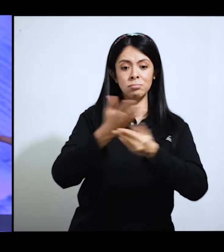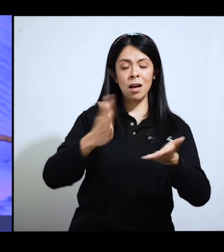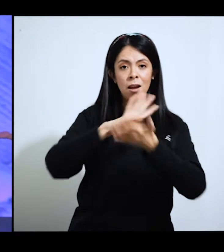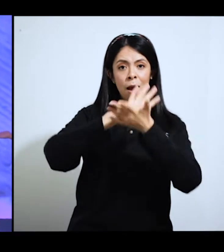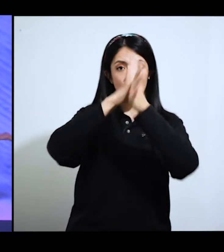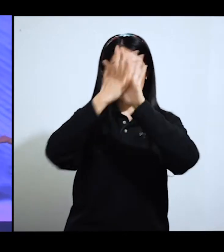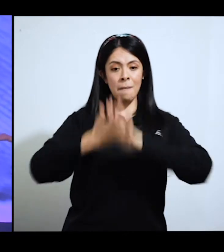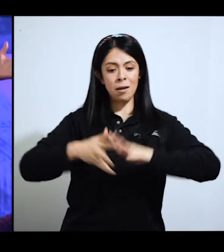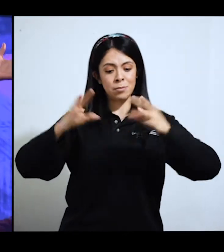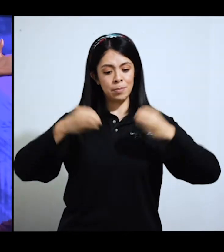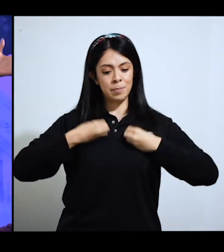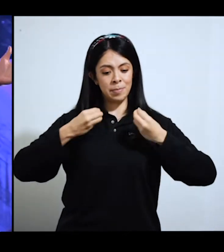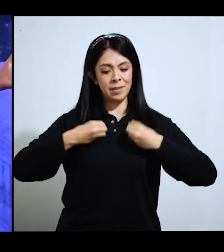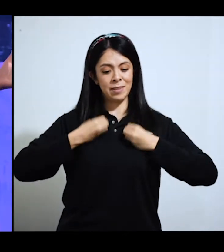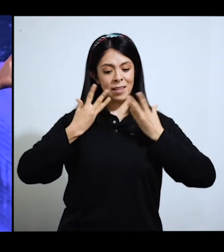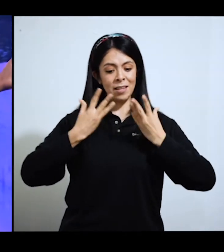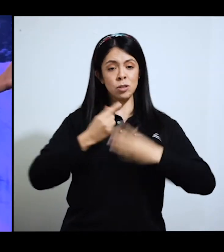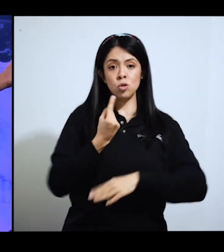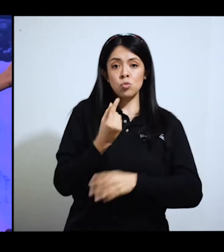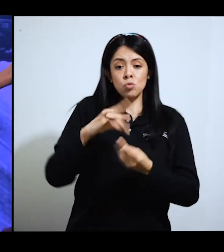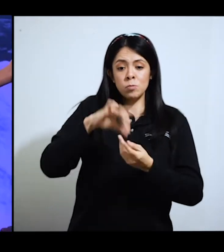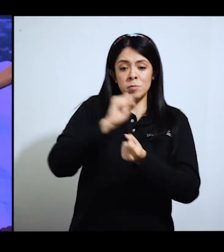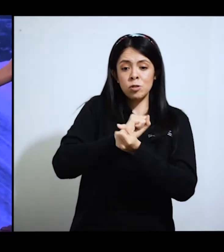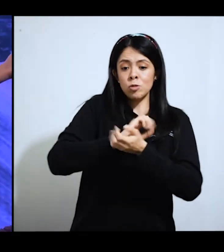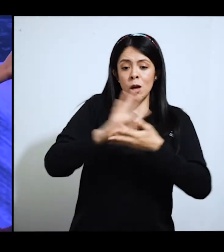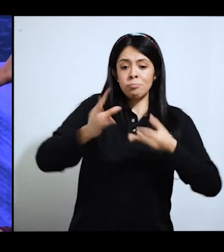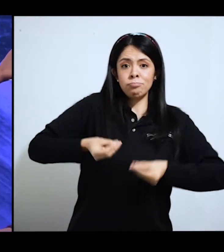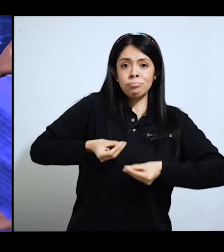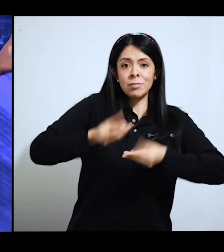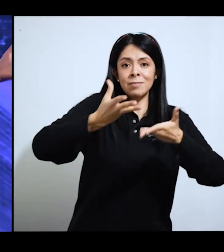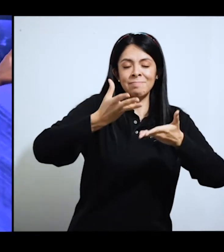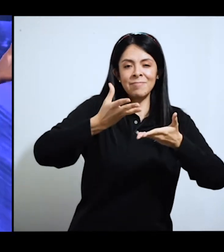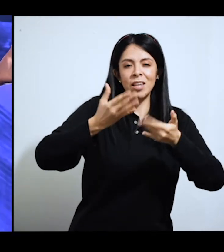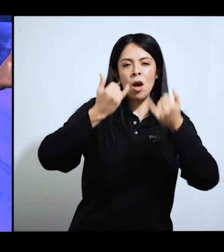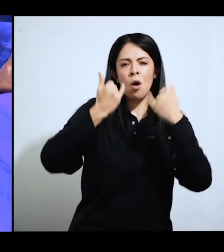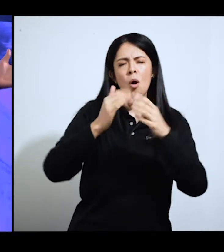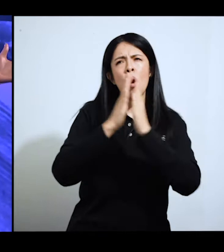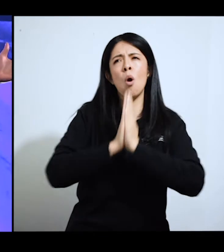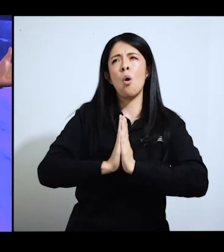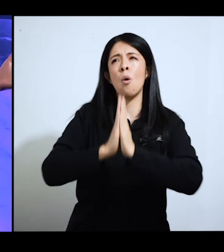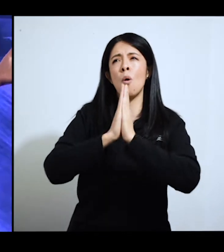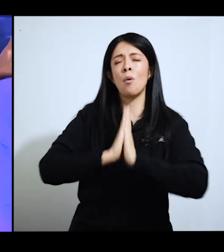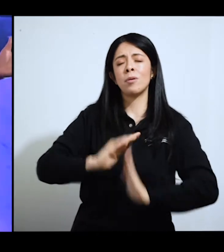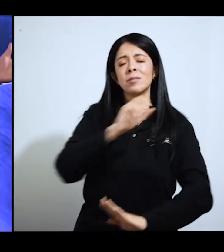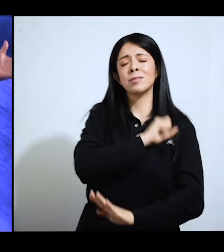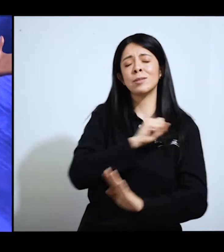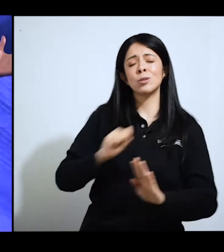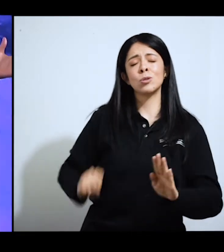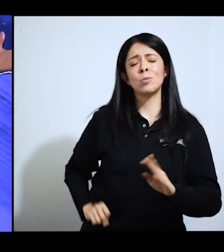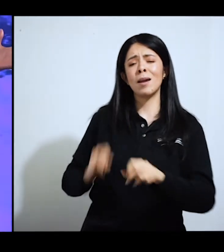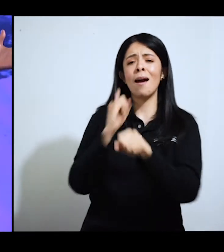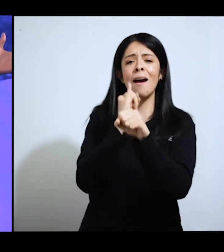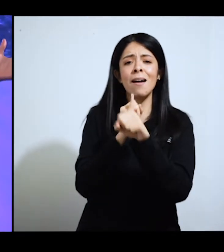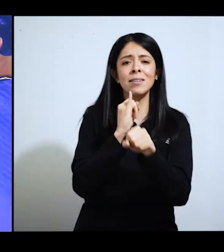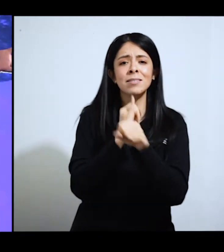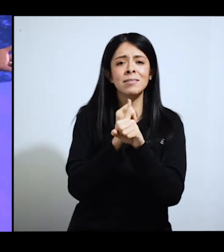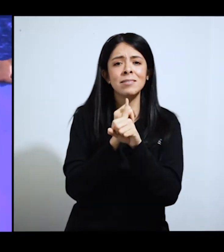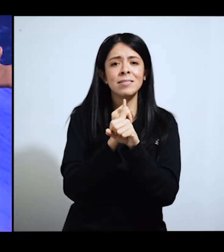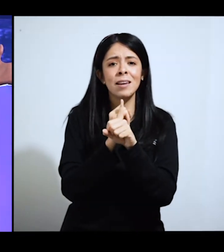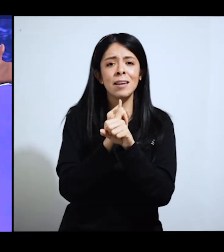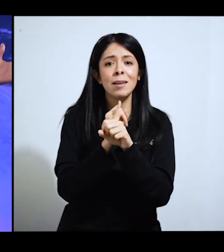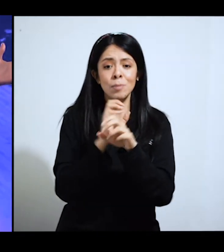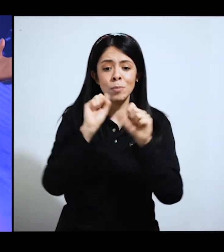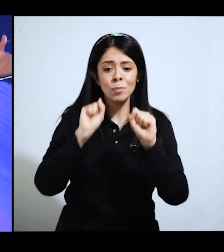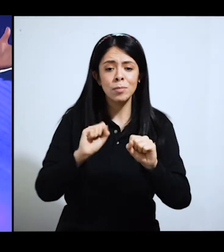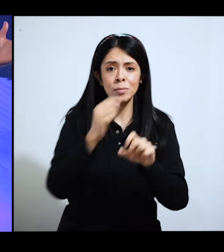paz que solo el Espíritu Santo de Dios puede dar. Y hoy, Señor, nuestra oración para tu